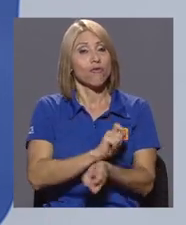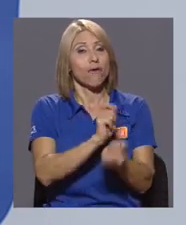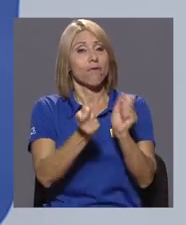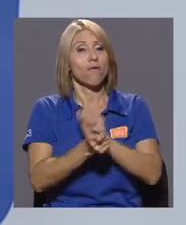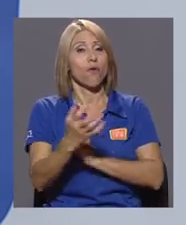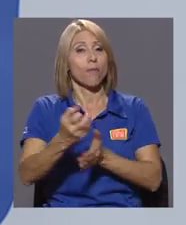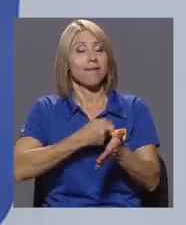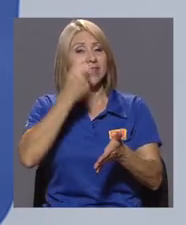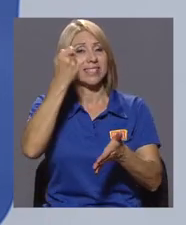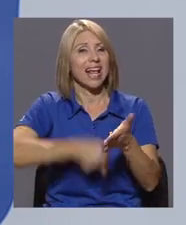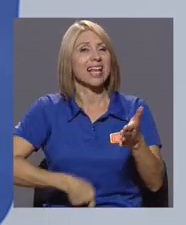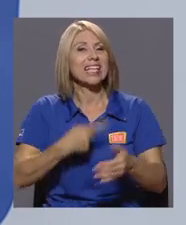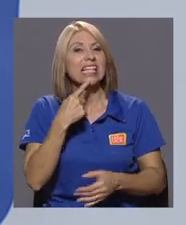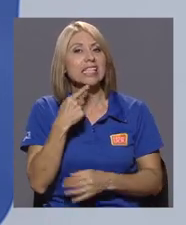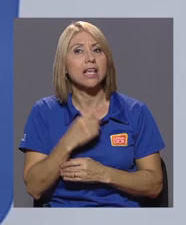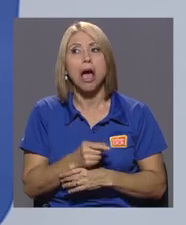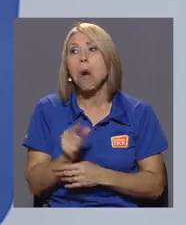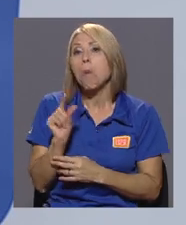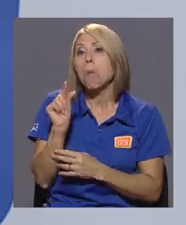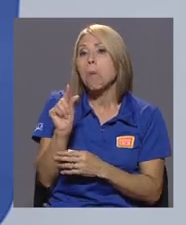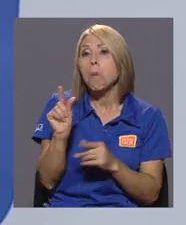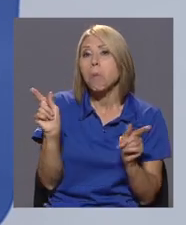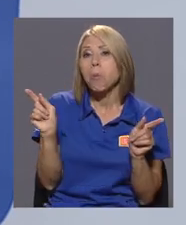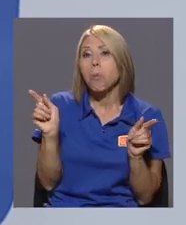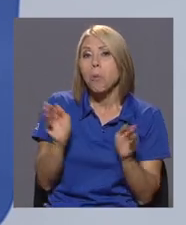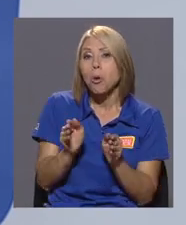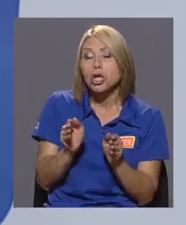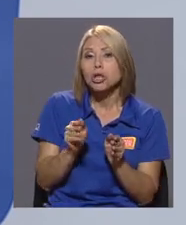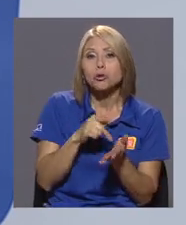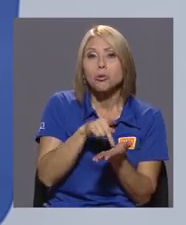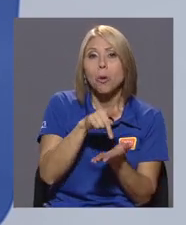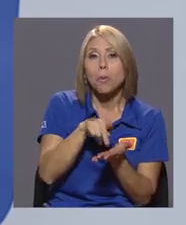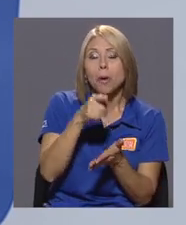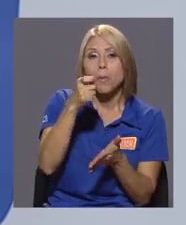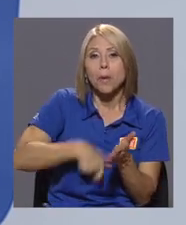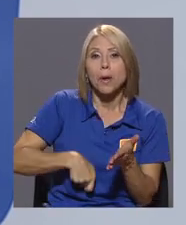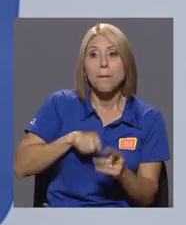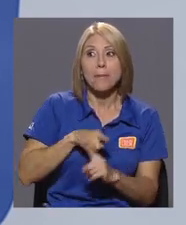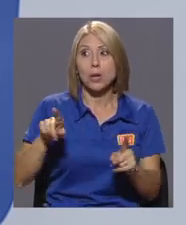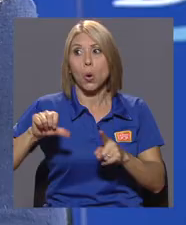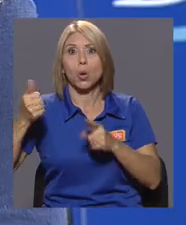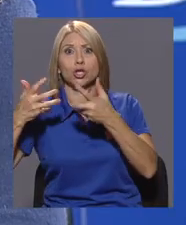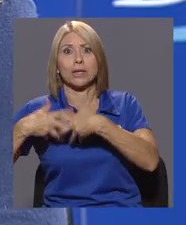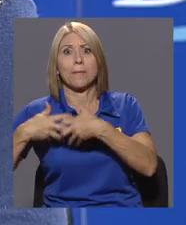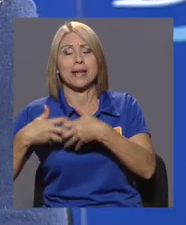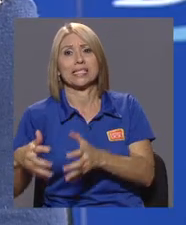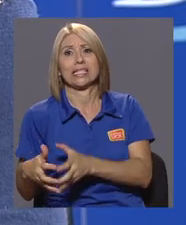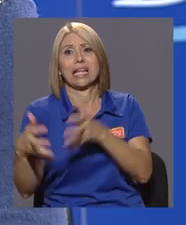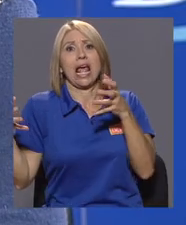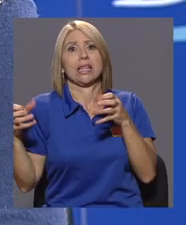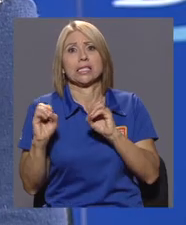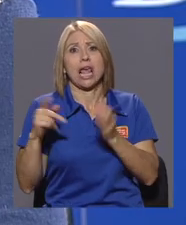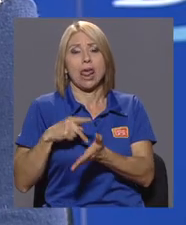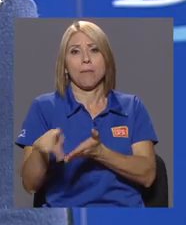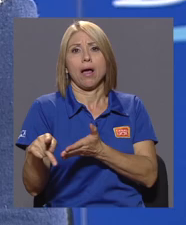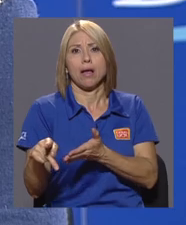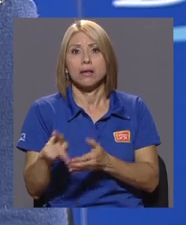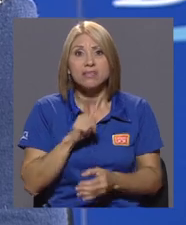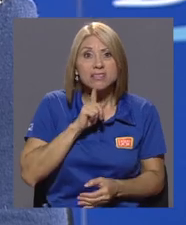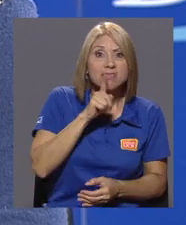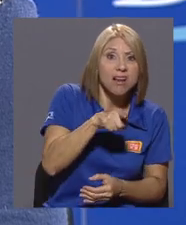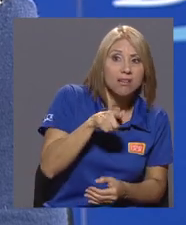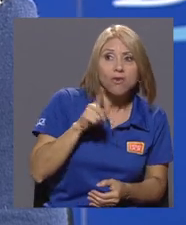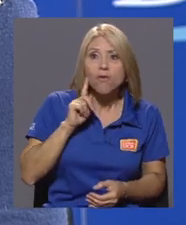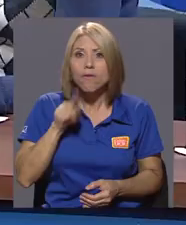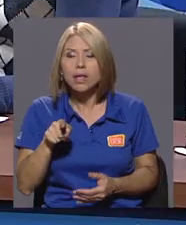que son muy poquitos los que están contribuyendo y hay peces grandes que no están contribuyendo bueno es cierto no es cierto necesitamos